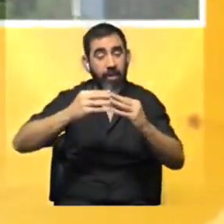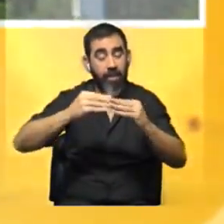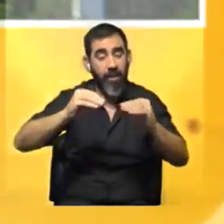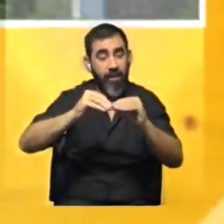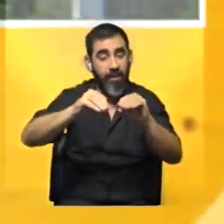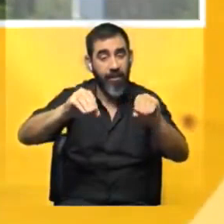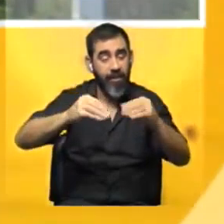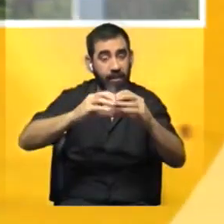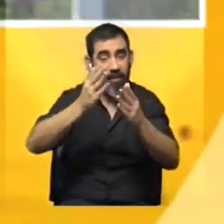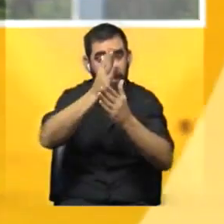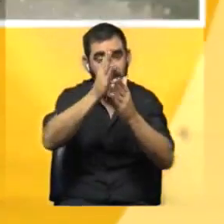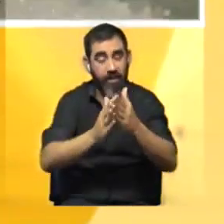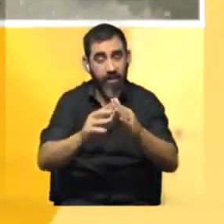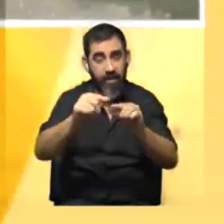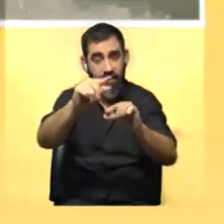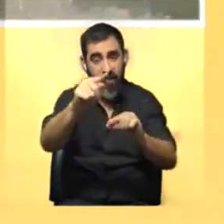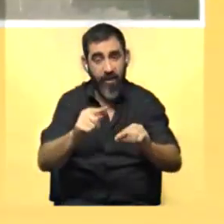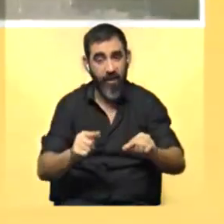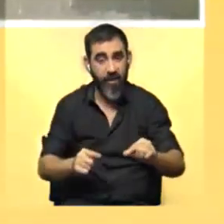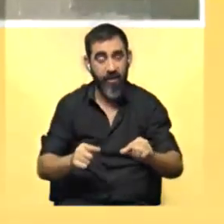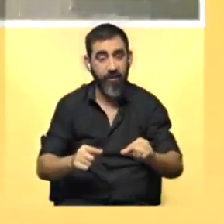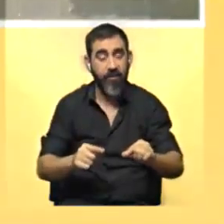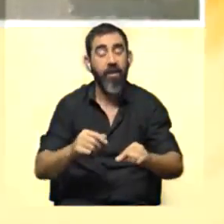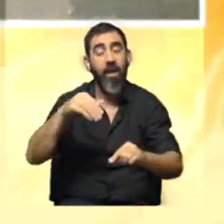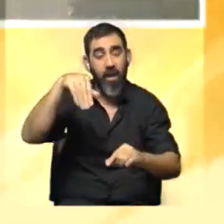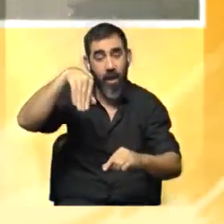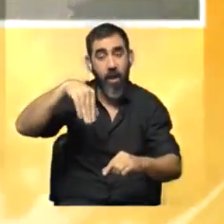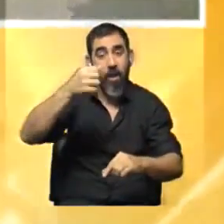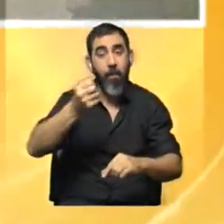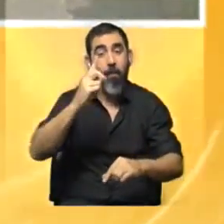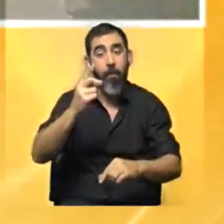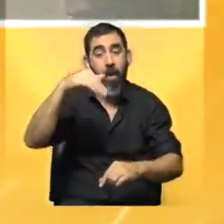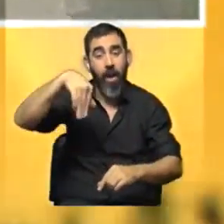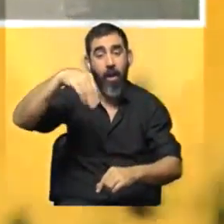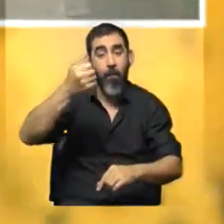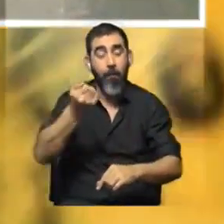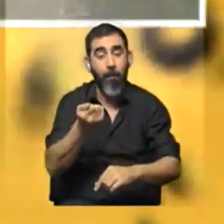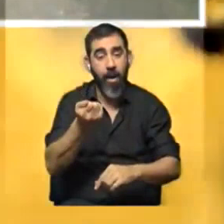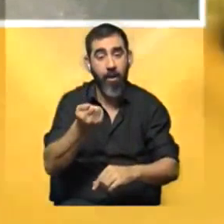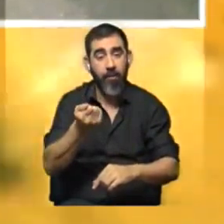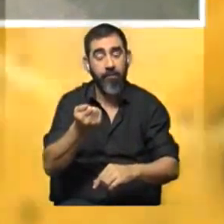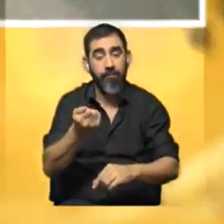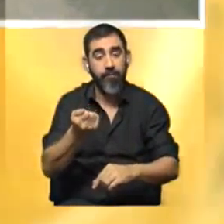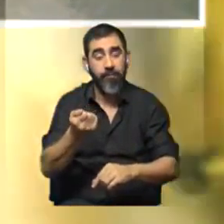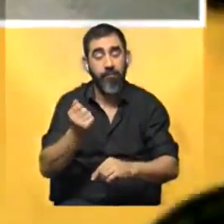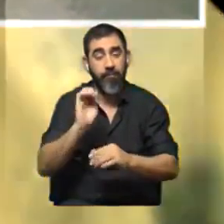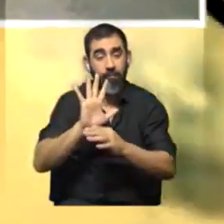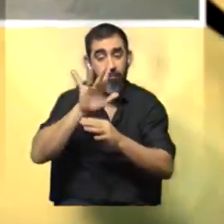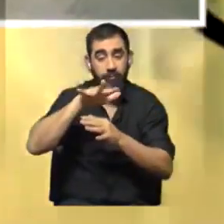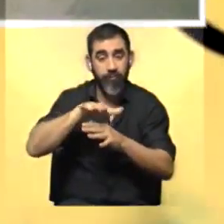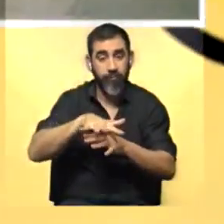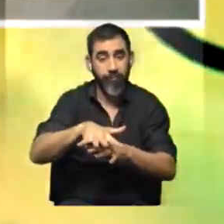y por grandes fisuras asciende magma, lava, como la conocemos nosotros, al escurrir por la superficie